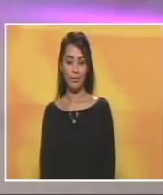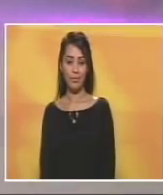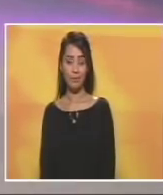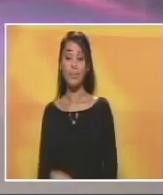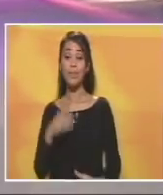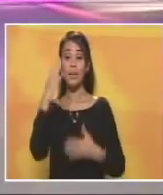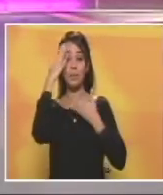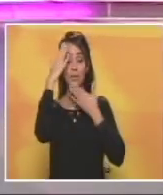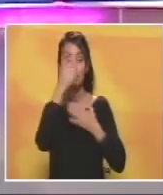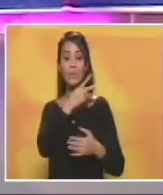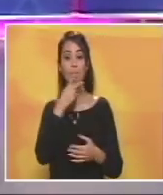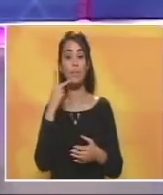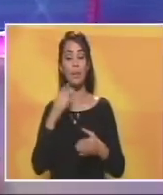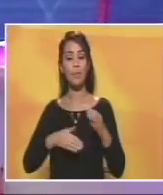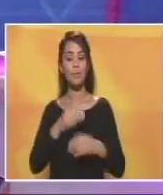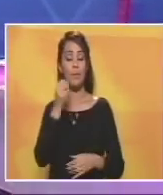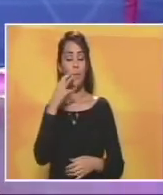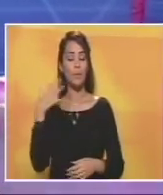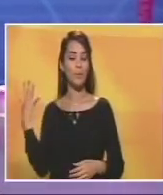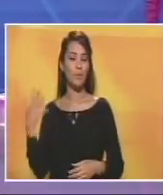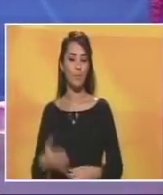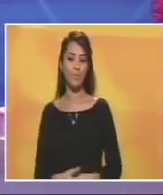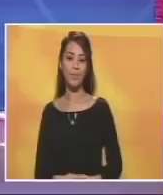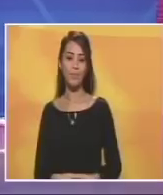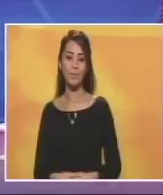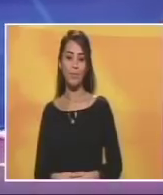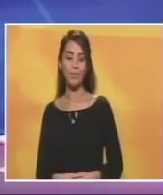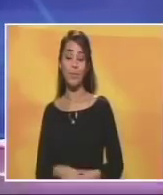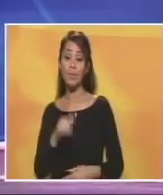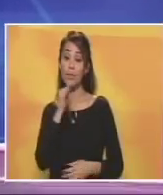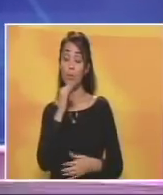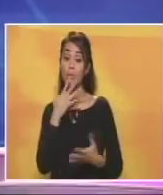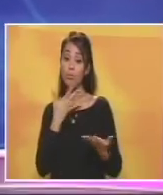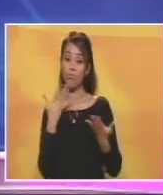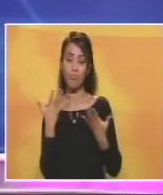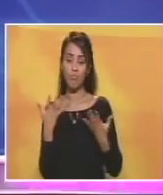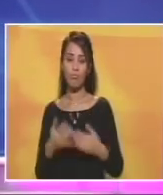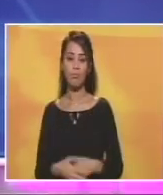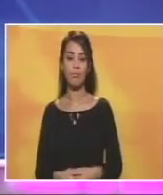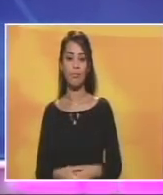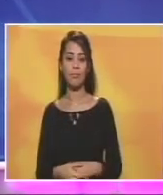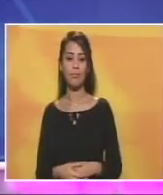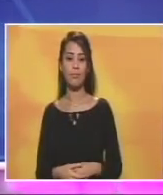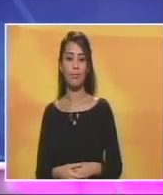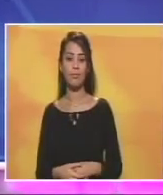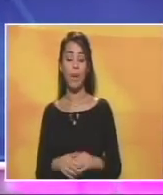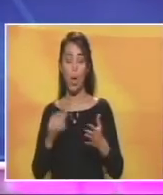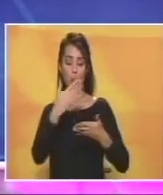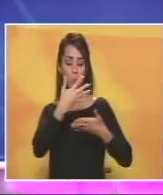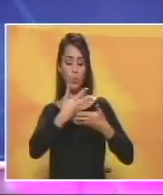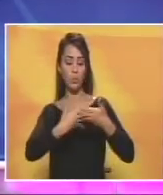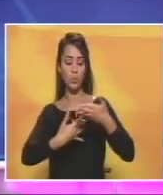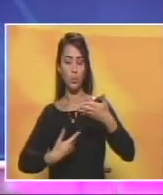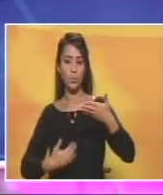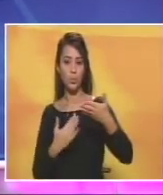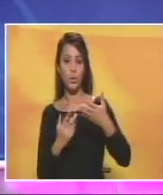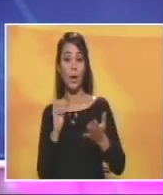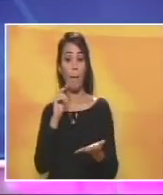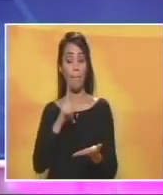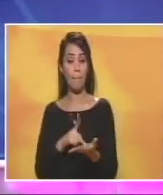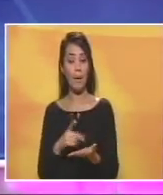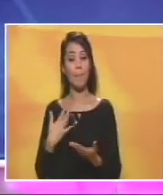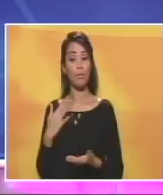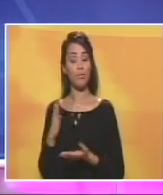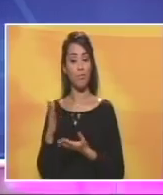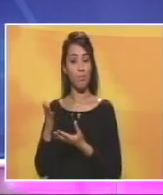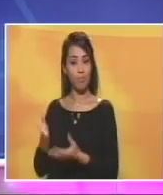Hola, ¿qué tal amigos? Soy Carelis Cuadros y esto es Estrenos y Estrellas. Iniciamos las noticias del mundo del entretenimiento con la lista de nominados a los premios Billboard a la música